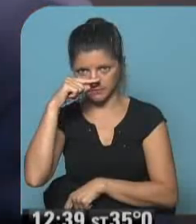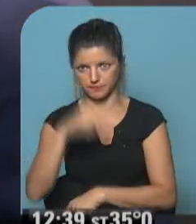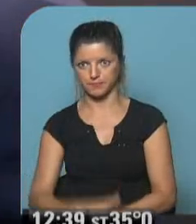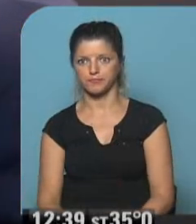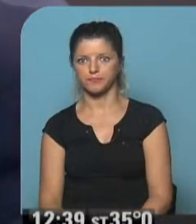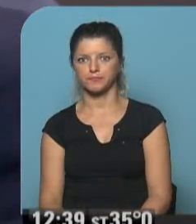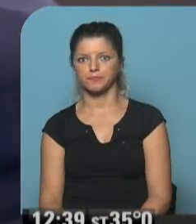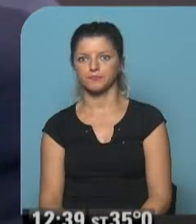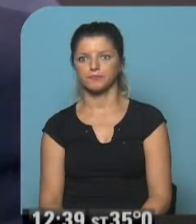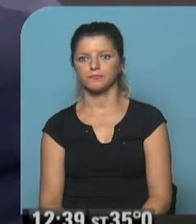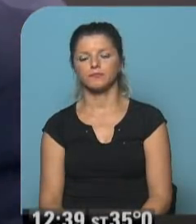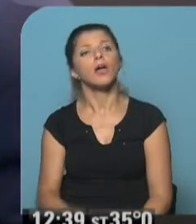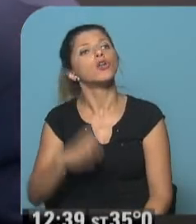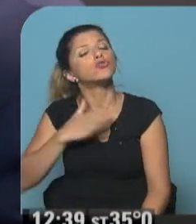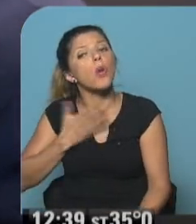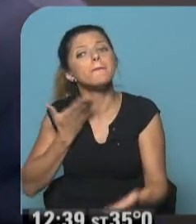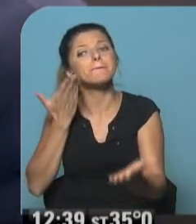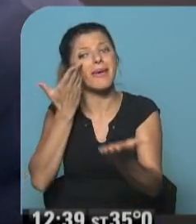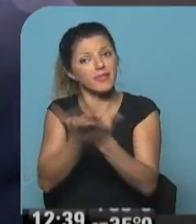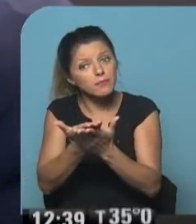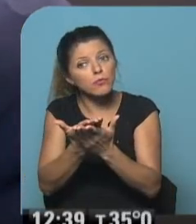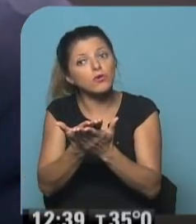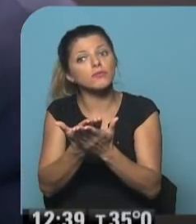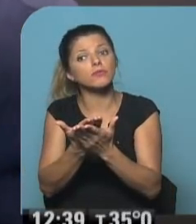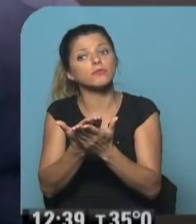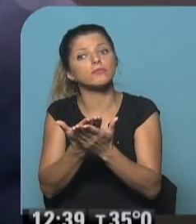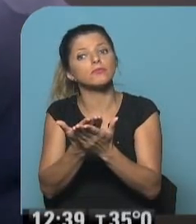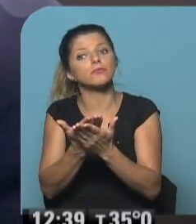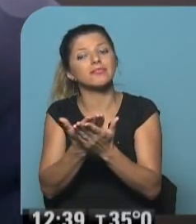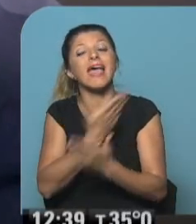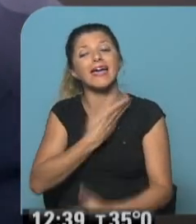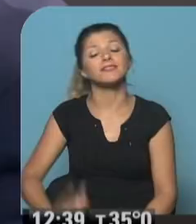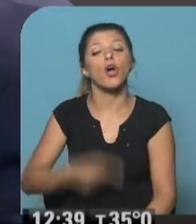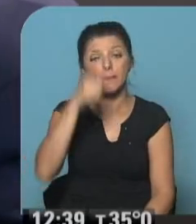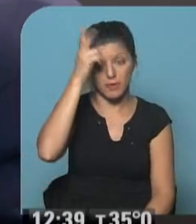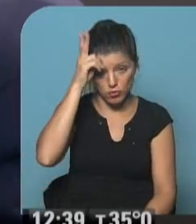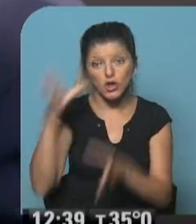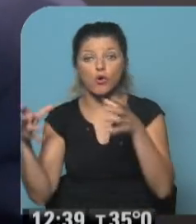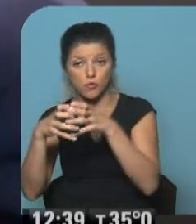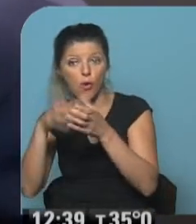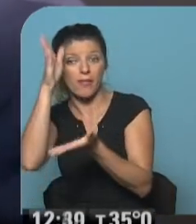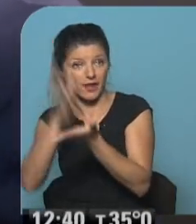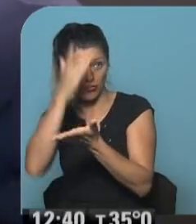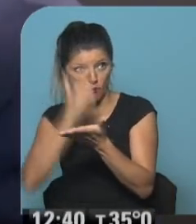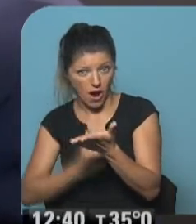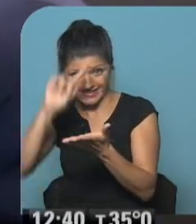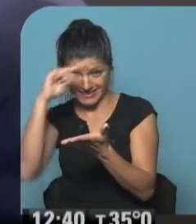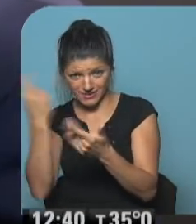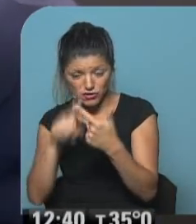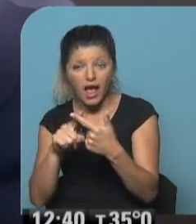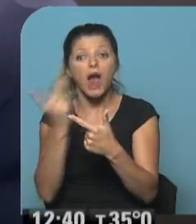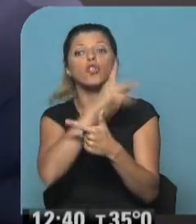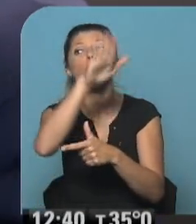Nosotros estamos solicitando a la Corte que convoque al Estado peruano y a la Comisión Interamericana de Derechos Humanos justamente a